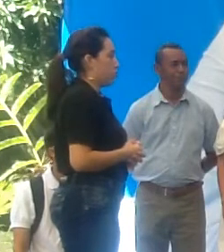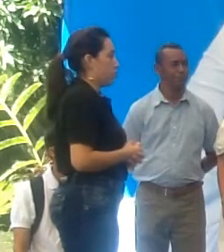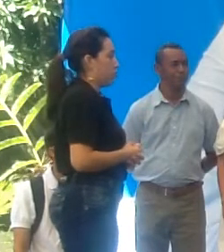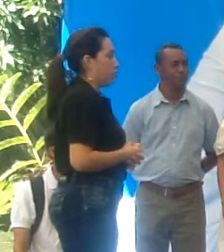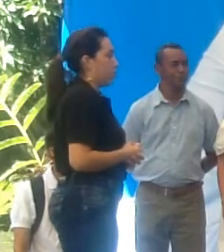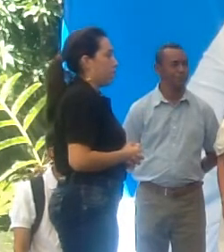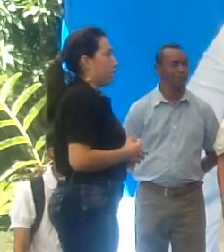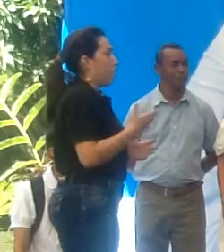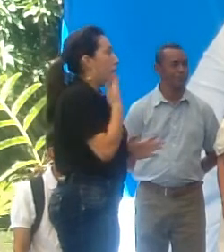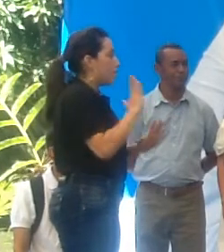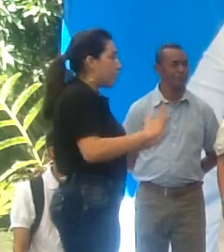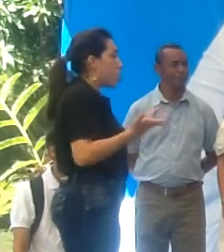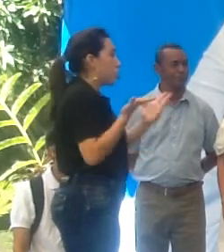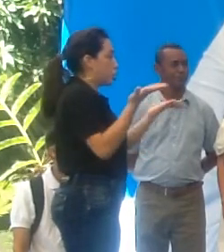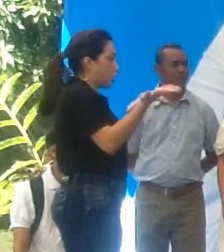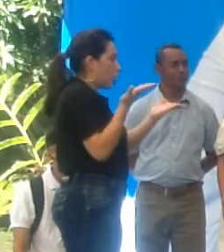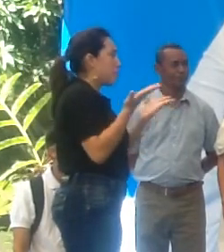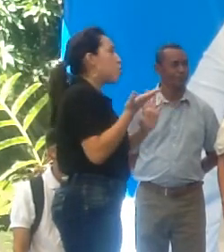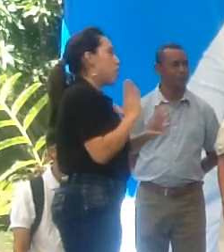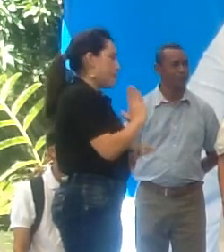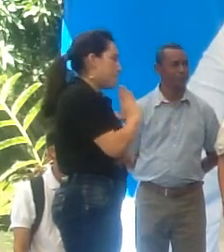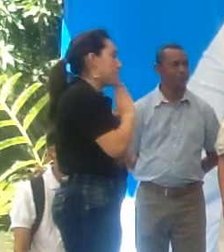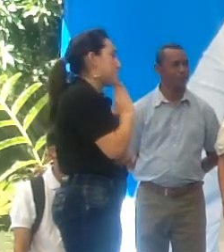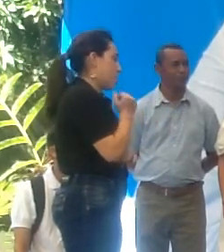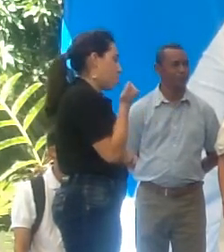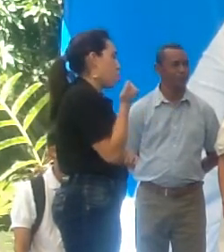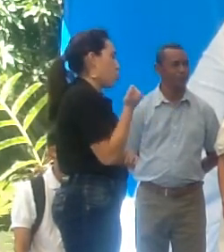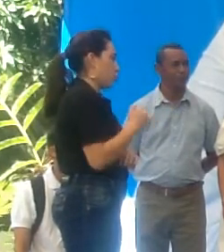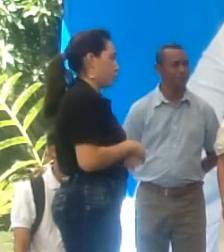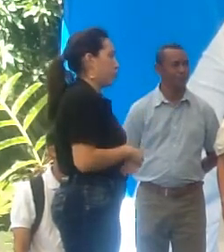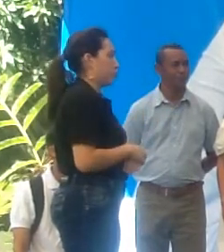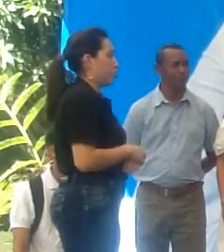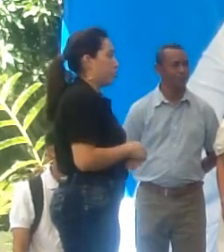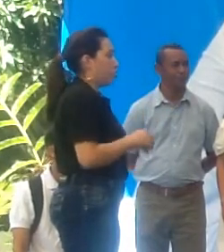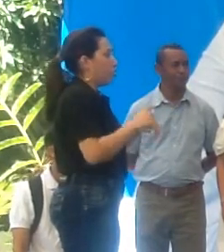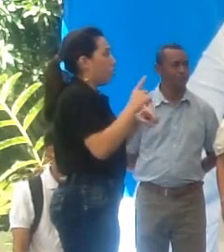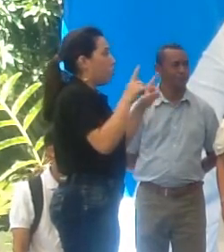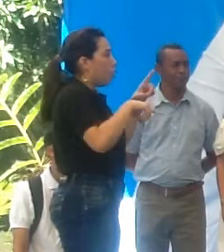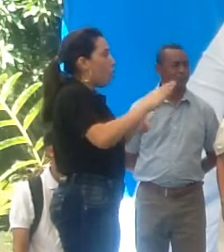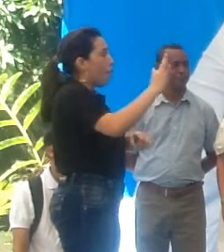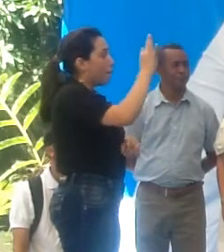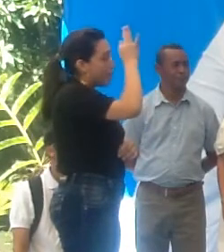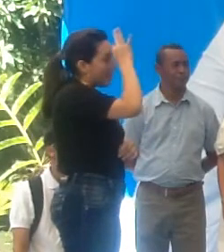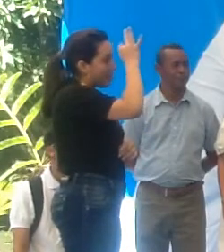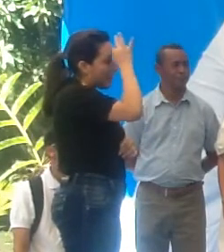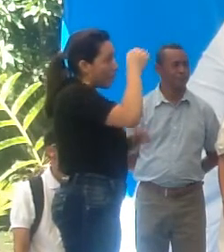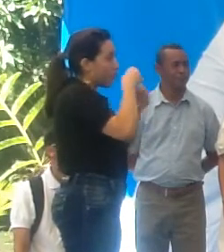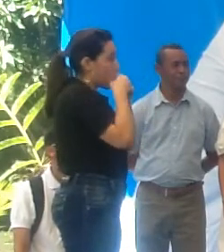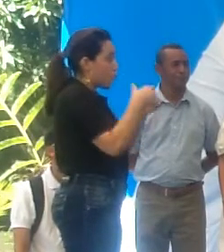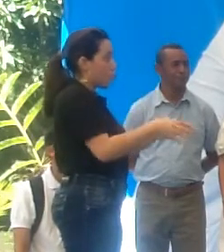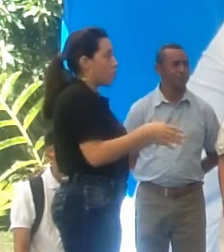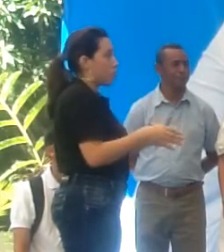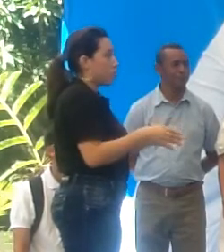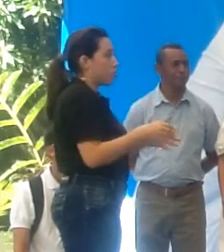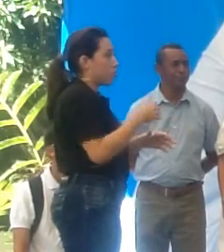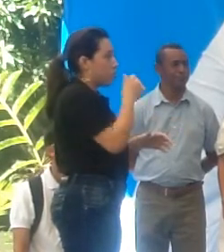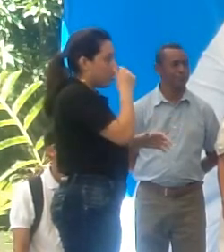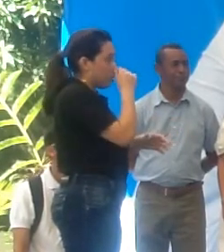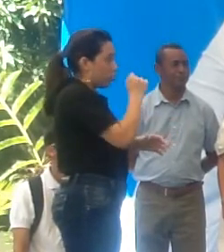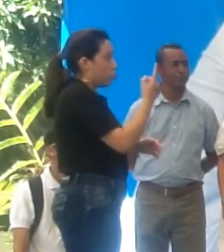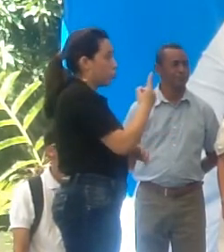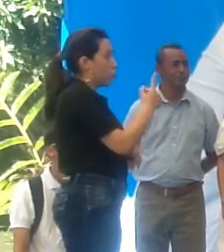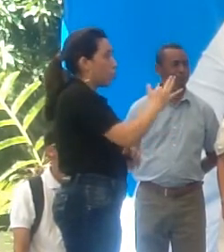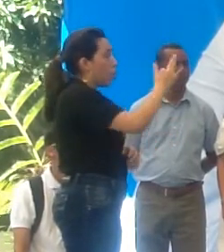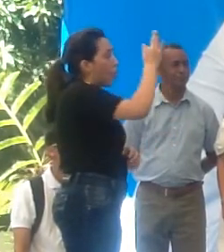mejorado la prestación del servicio. La mayoría de los hospitales públicos pasaron de ser